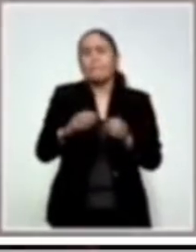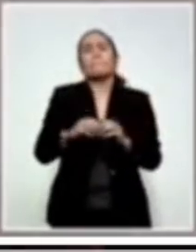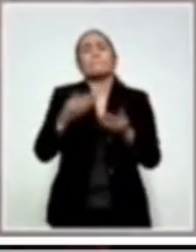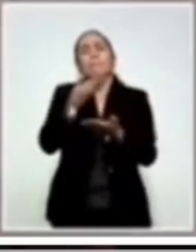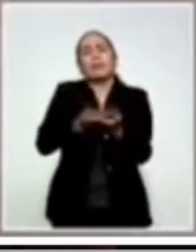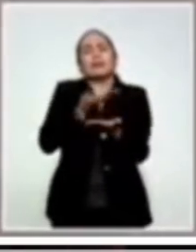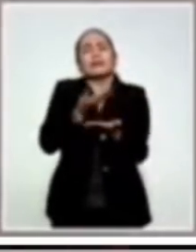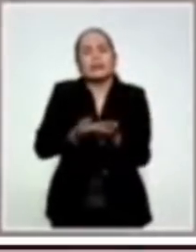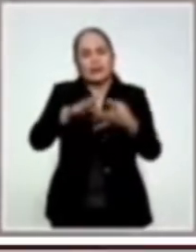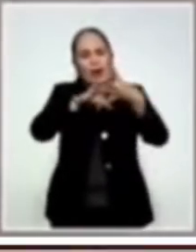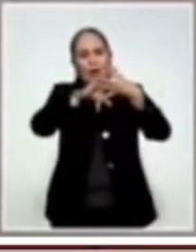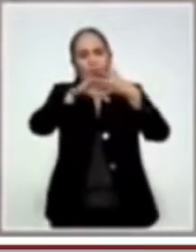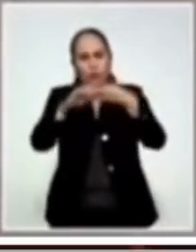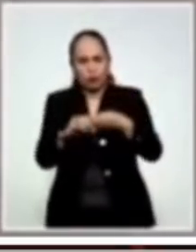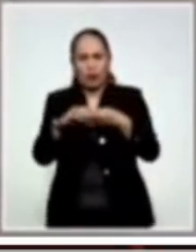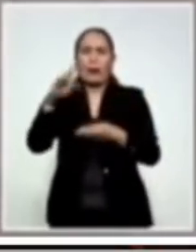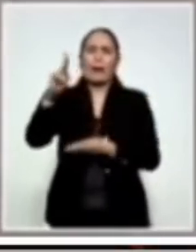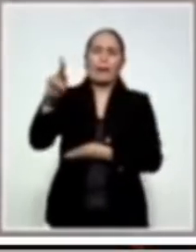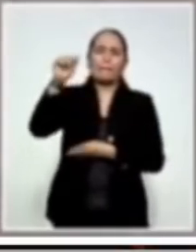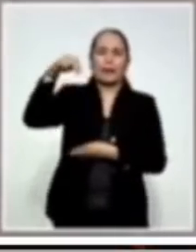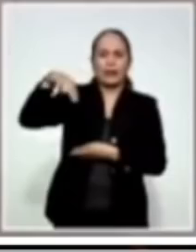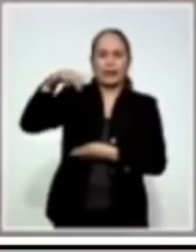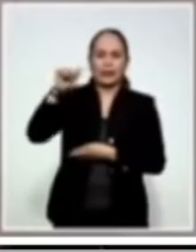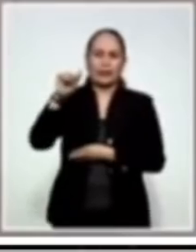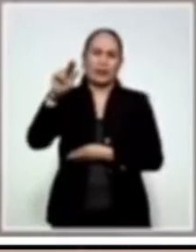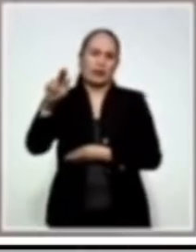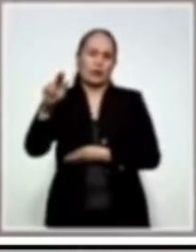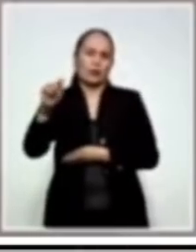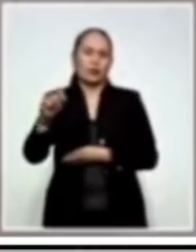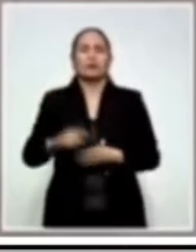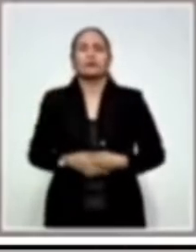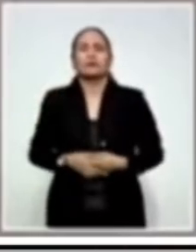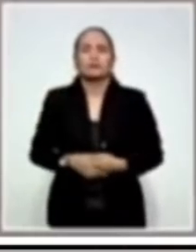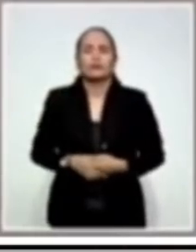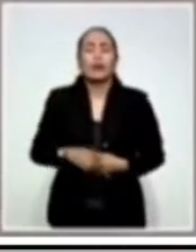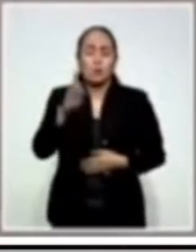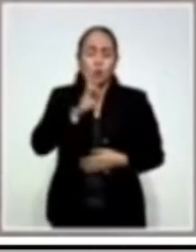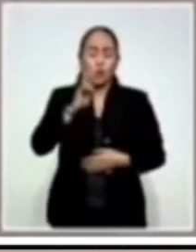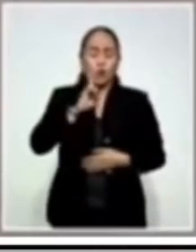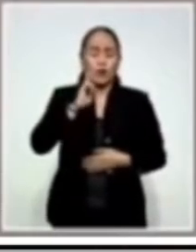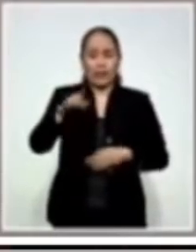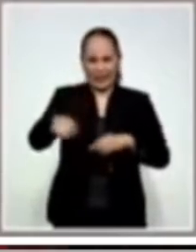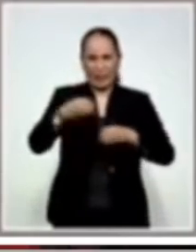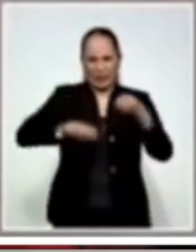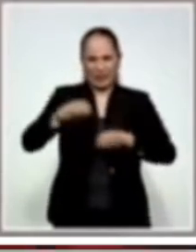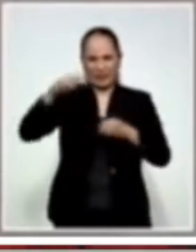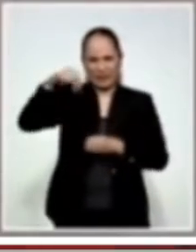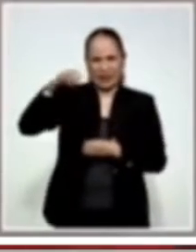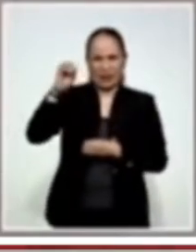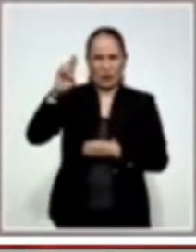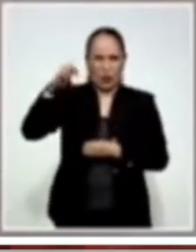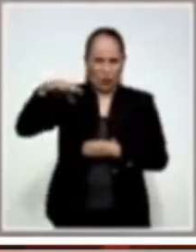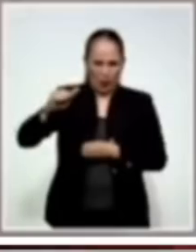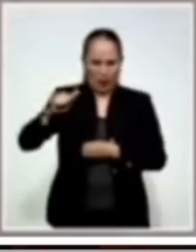sistema. Por ejemplo, el caso del PANAUT, que vamos a ver el lunes, de la ponencia de la ministra Norma Piña, se presenta como